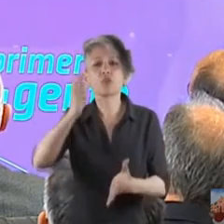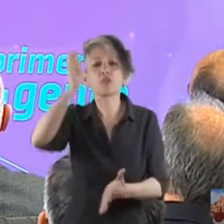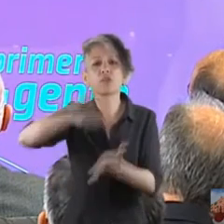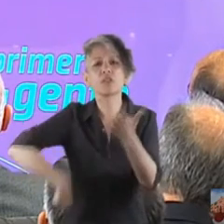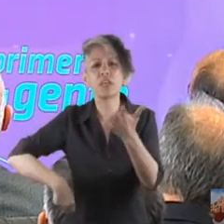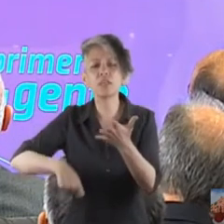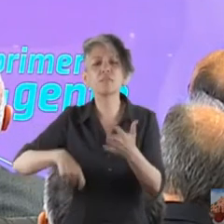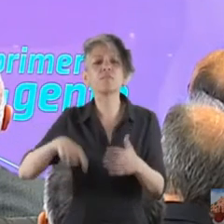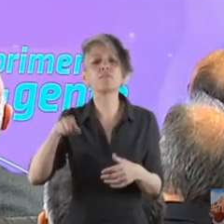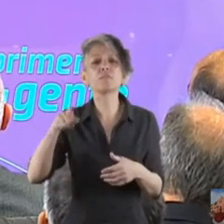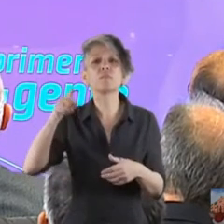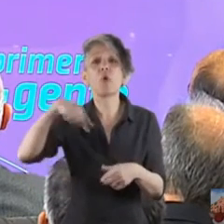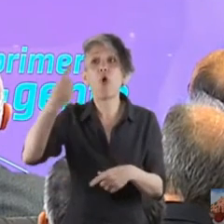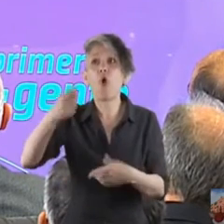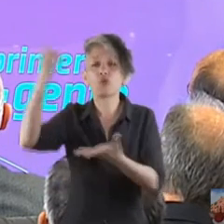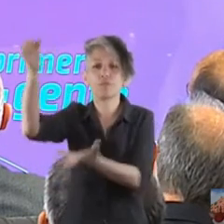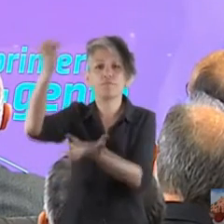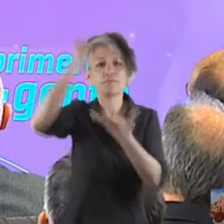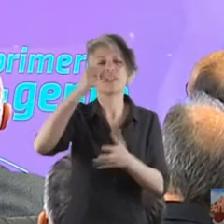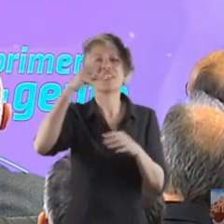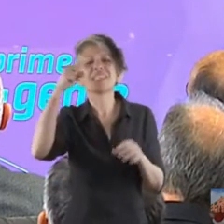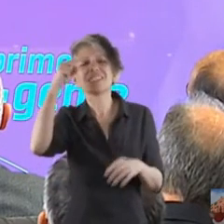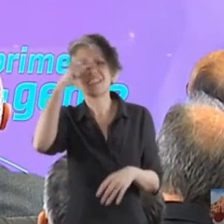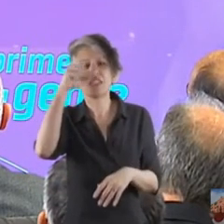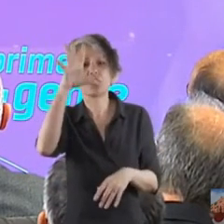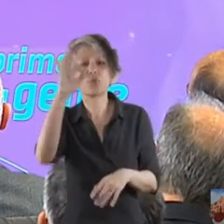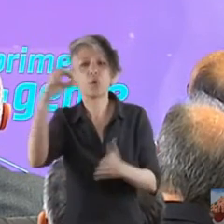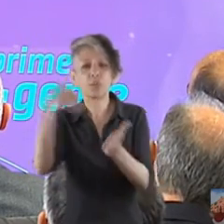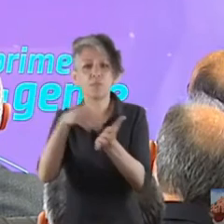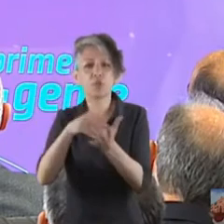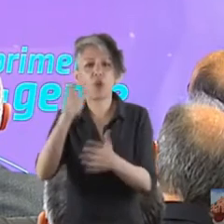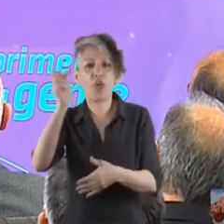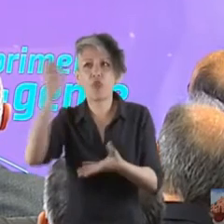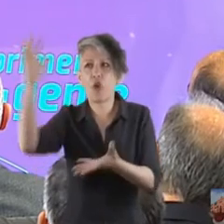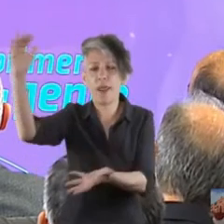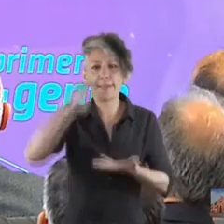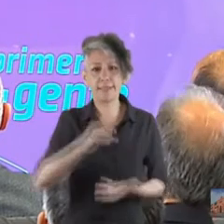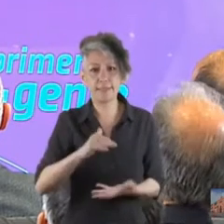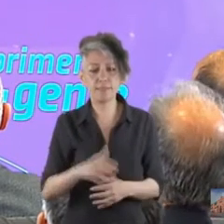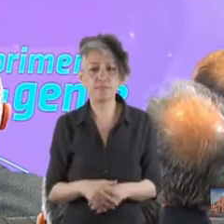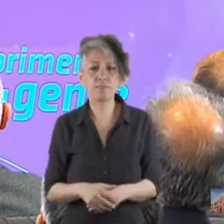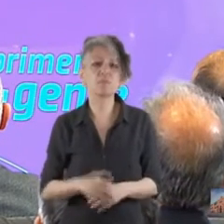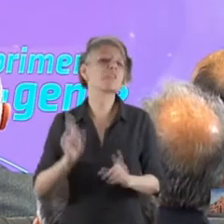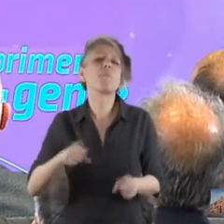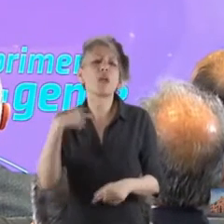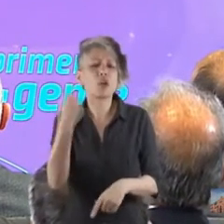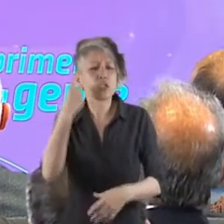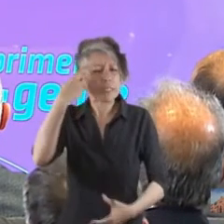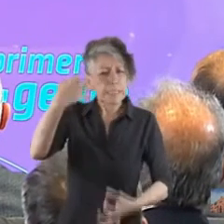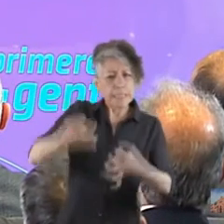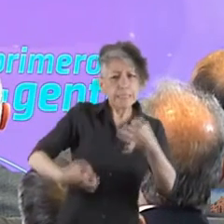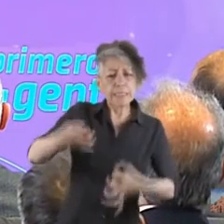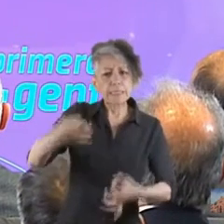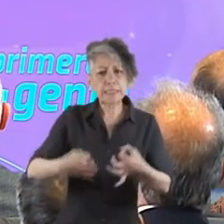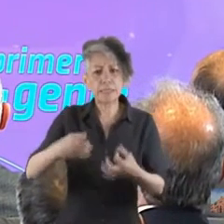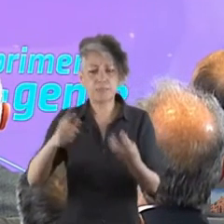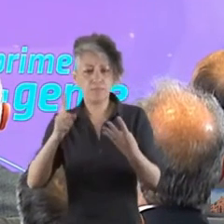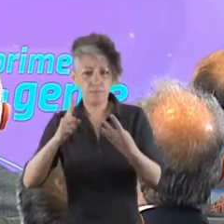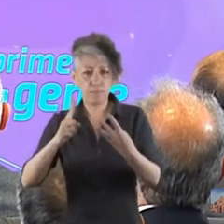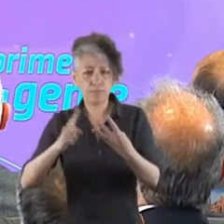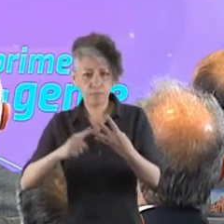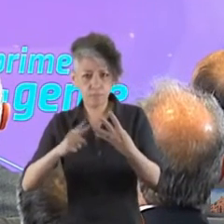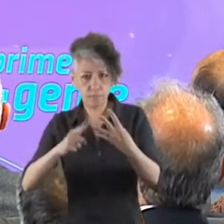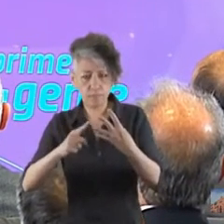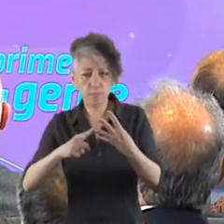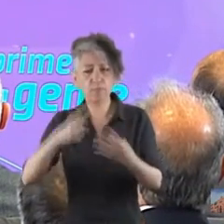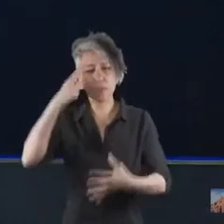desembolso adicional de 750 millones de dólares estamos evaluando además en tercer lugar cuatro